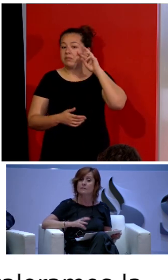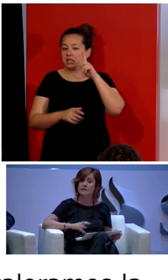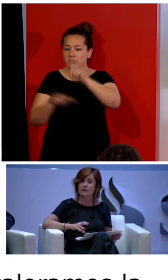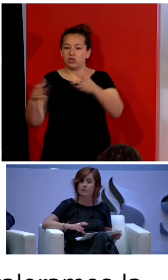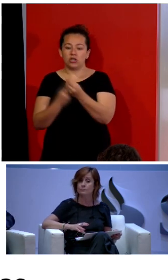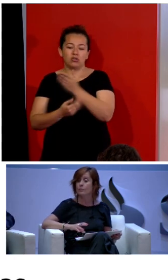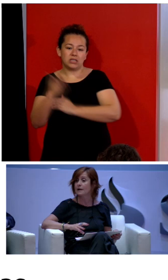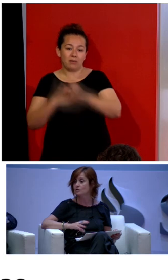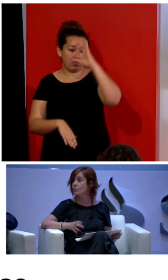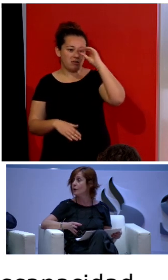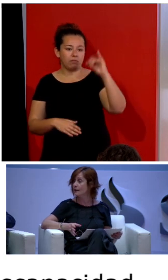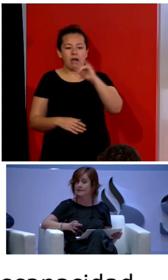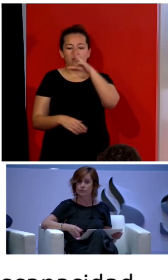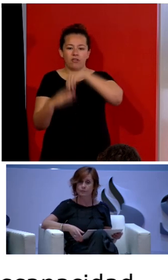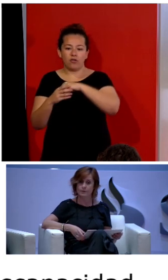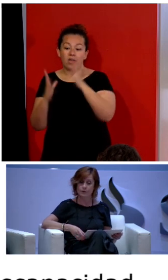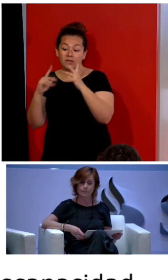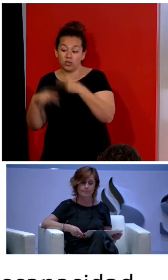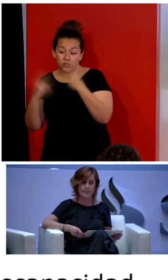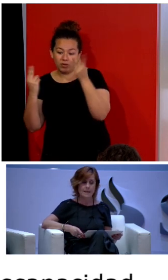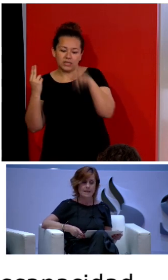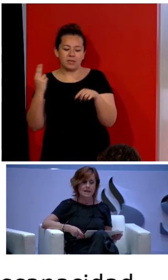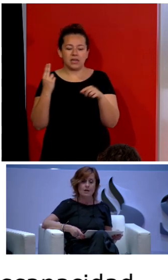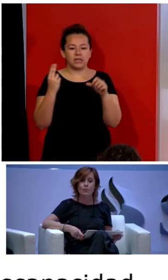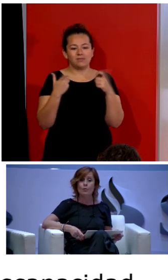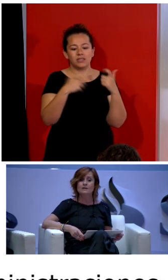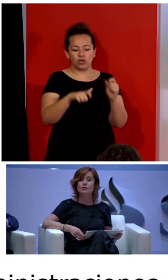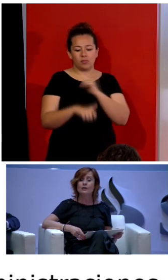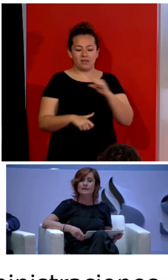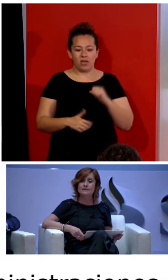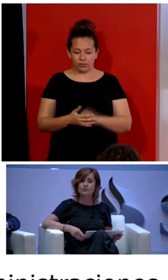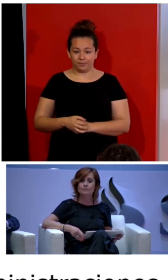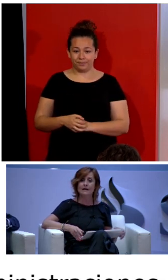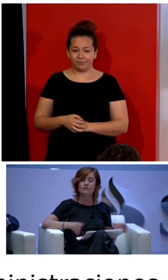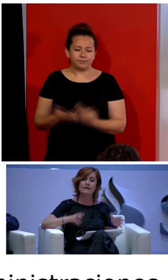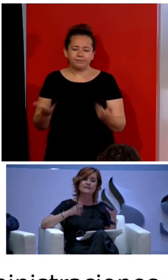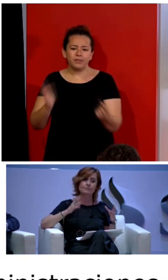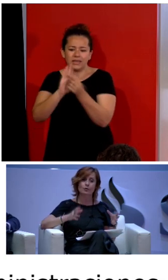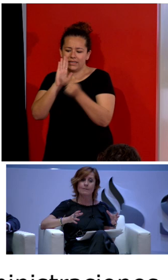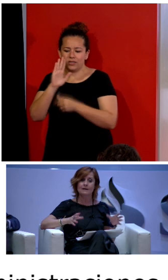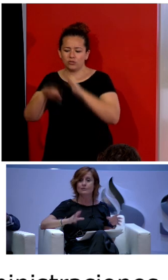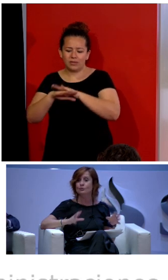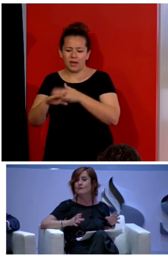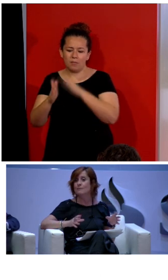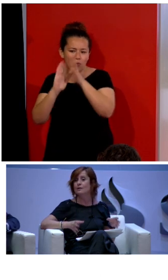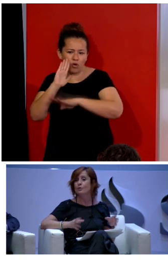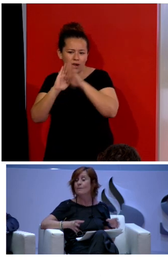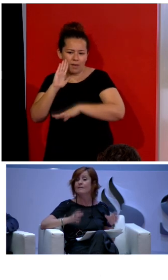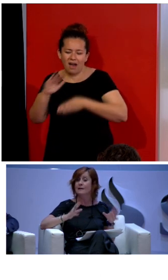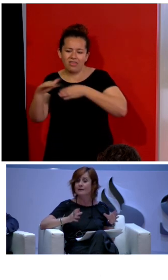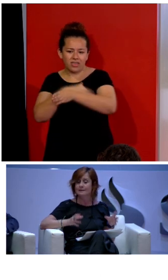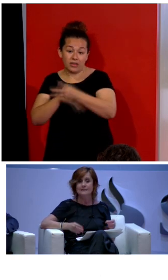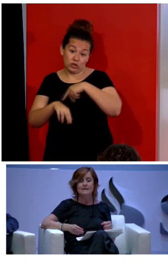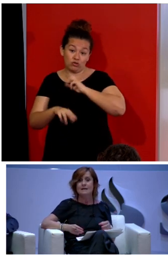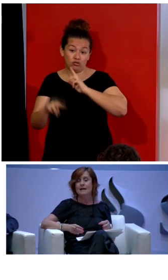en otras administraciones públicas como en el sector privado. ¿Cuáles son los requisitos para acceder a este programa que nosotros llamamos el programa